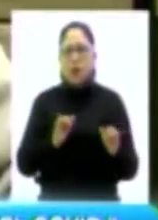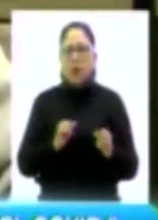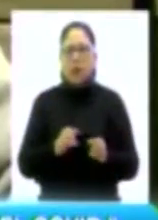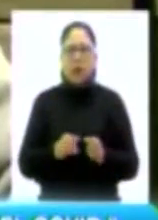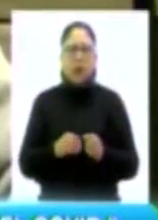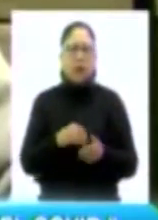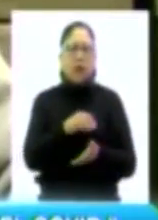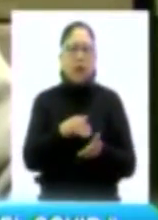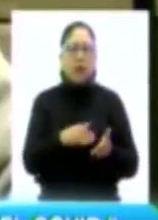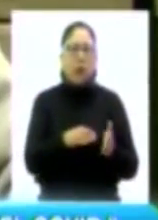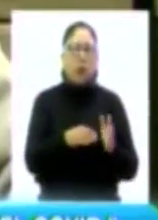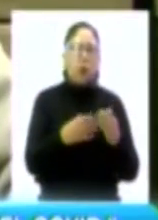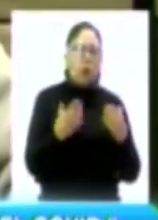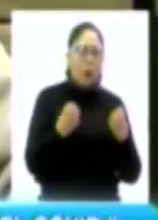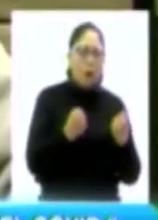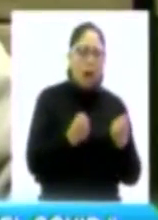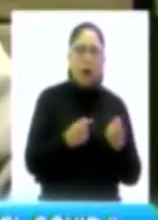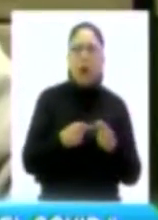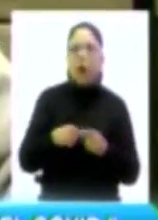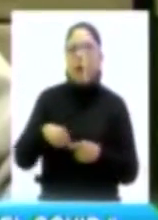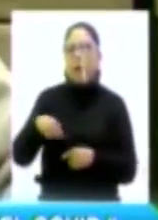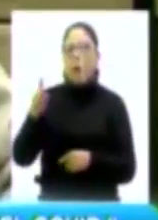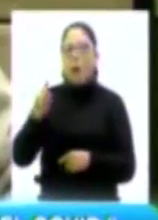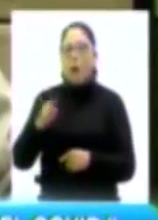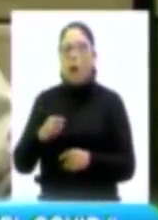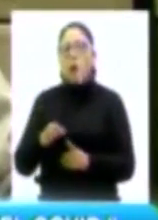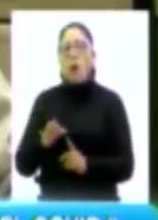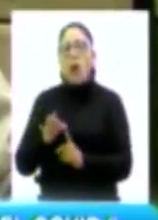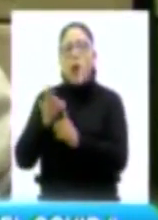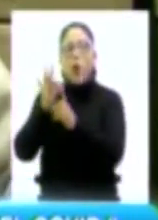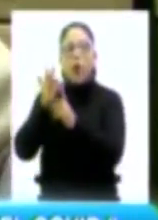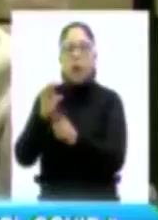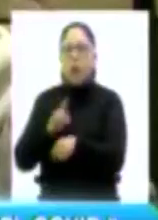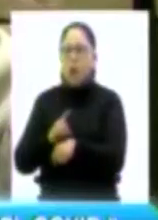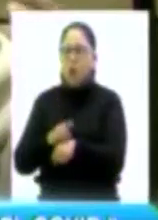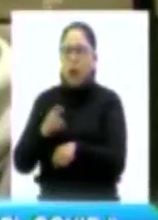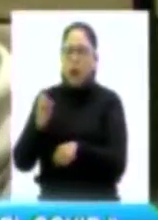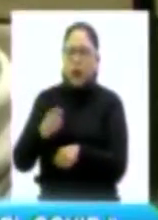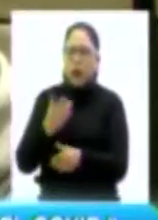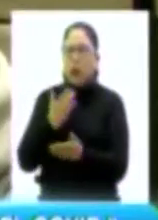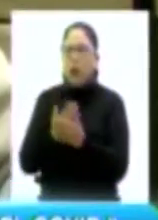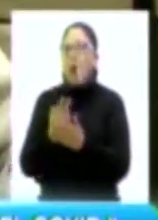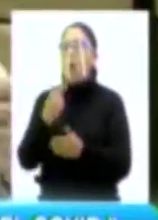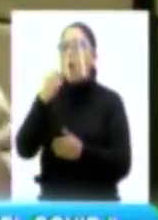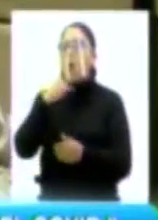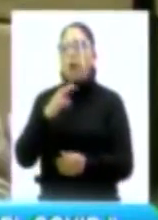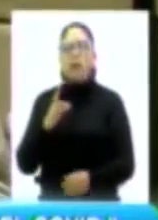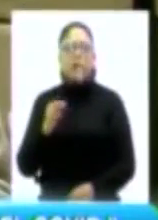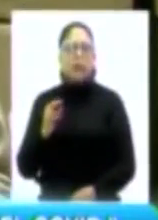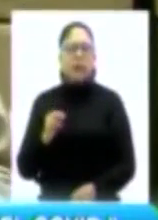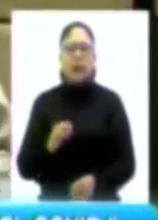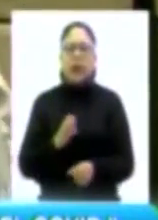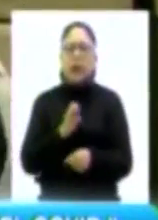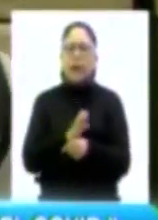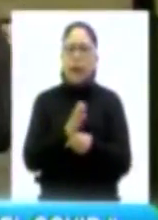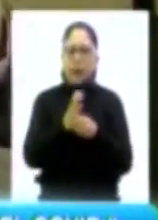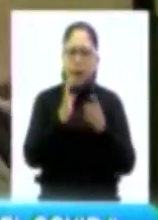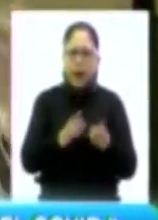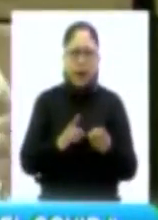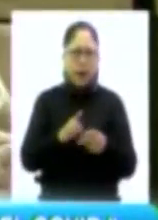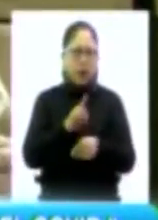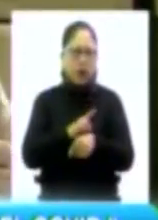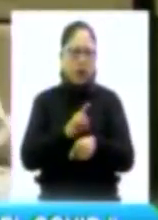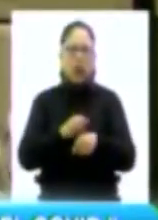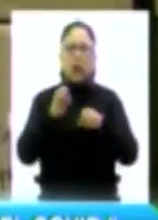elemento humano que sea ultra recontra especializado. Lo puede hacer la enfermera de la posta sanitaria,